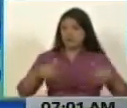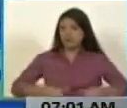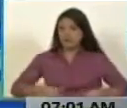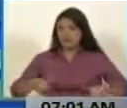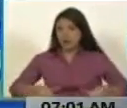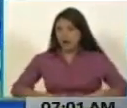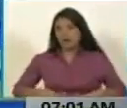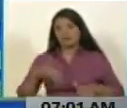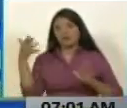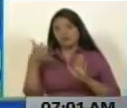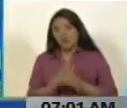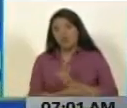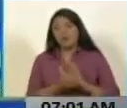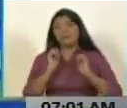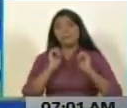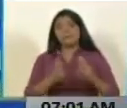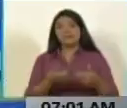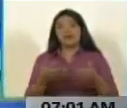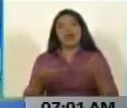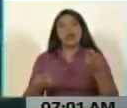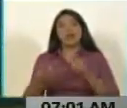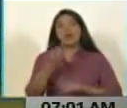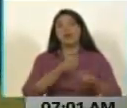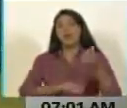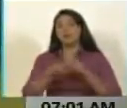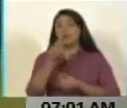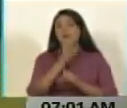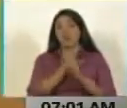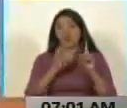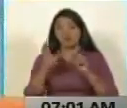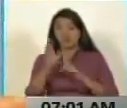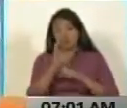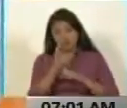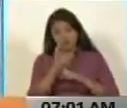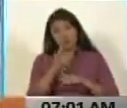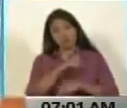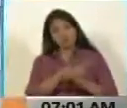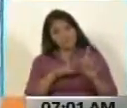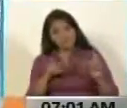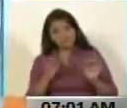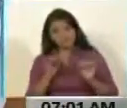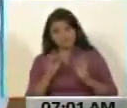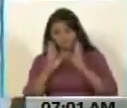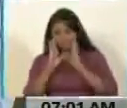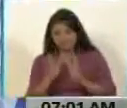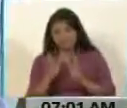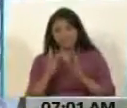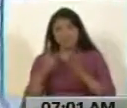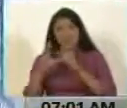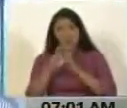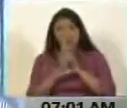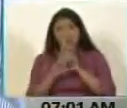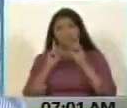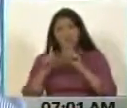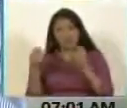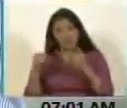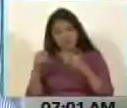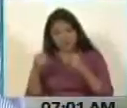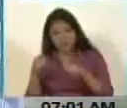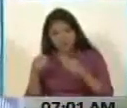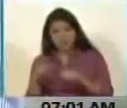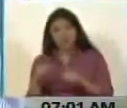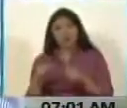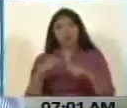el tema de activar el tema de la economía cultural, y para eso nos hemos enfocado en hacer cursos de formación para managers,